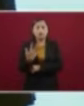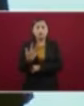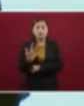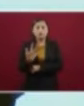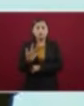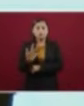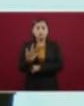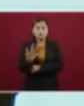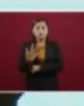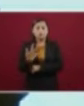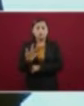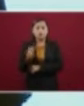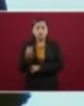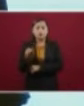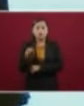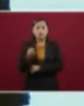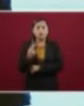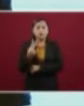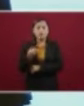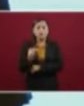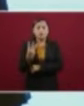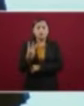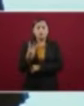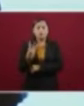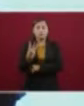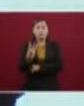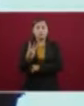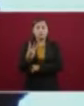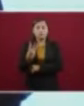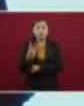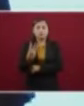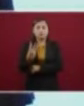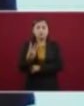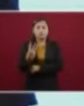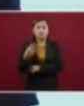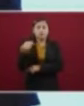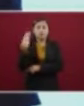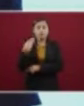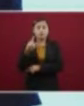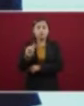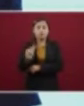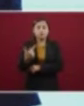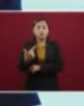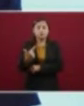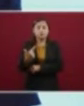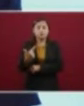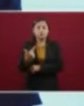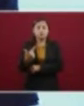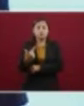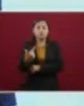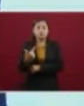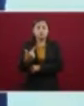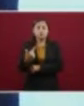2,836. Esto representa casi un 10%, 9.7% para ser precisos, respecto al mismo trimestre de 2018.